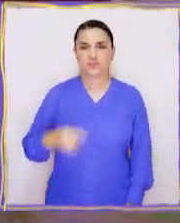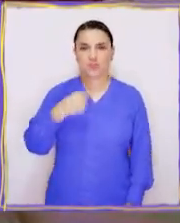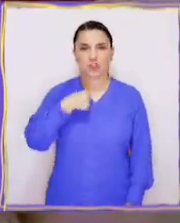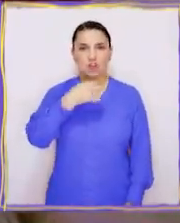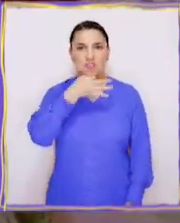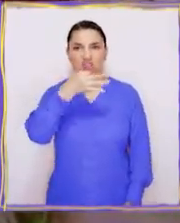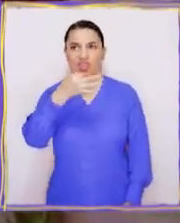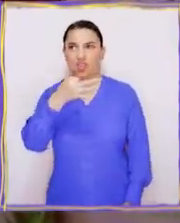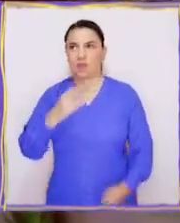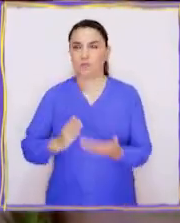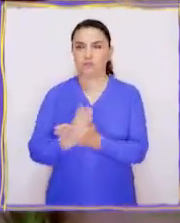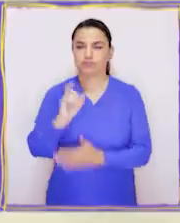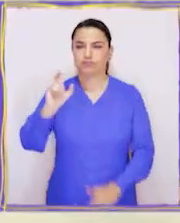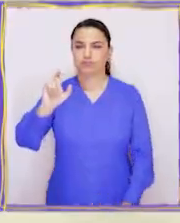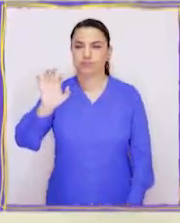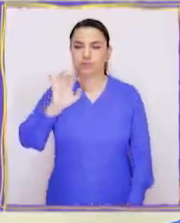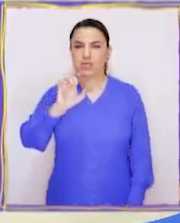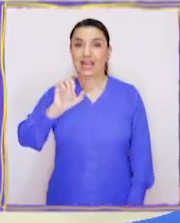el sonido G.